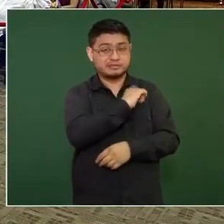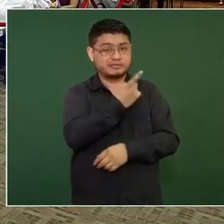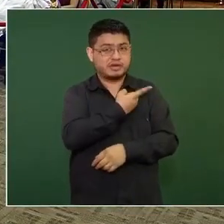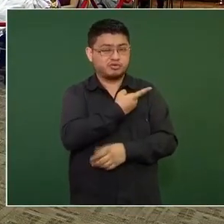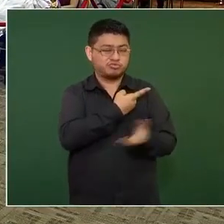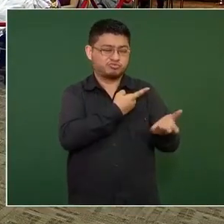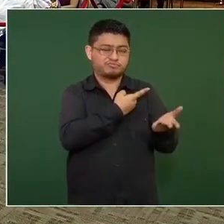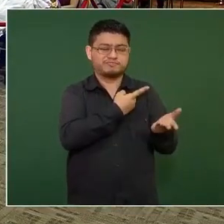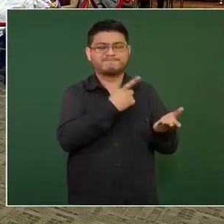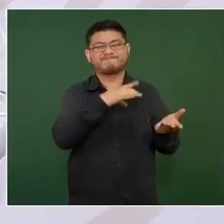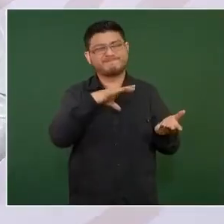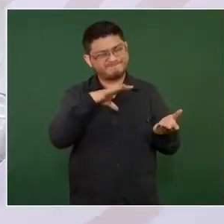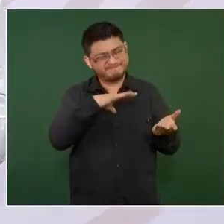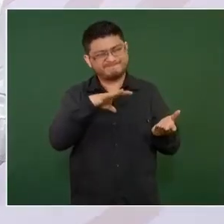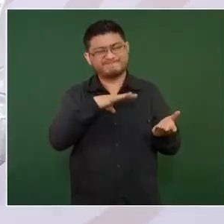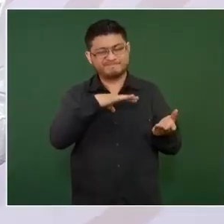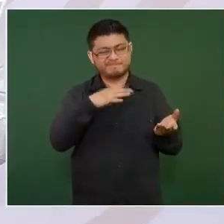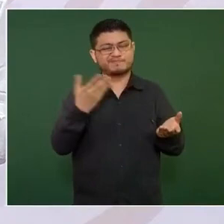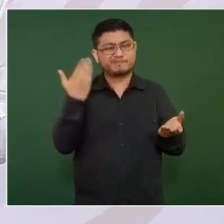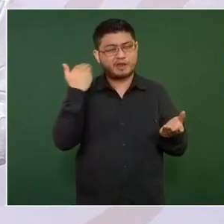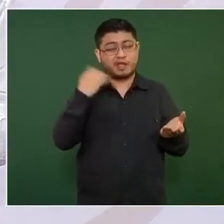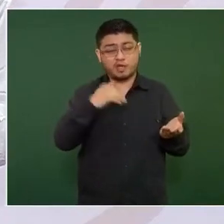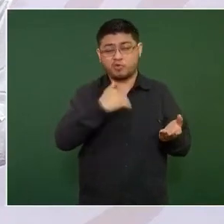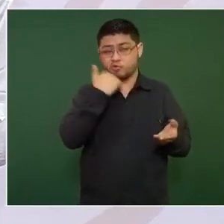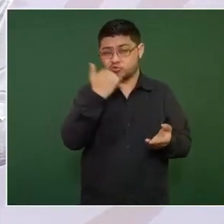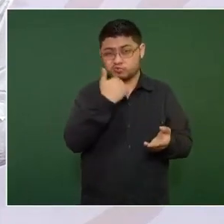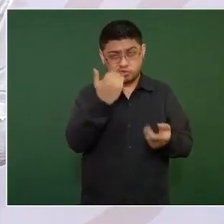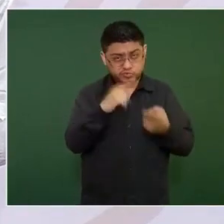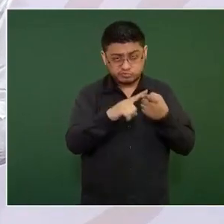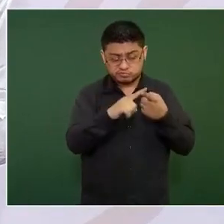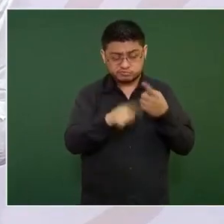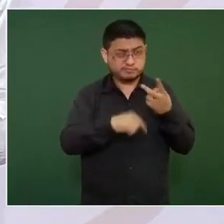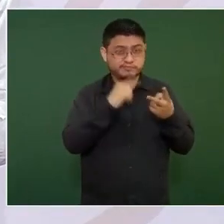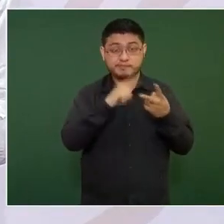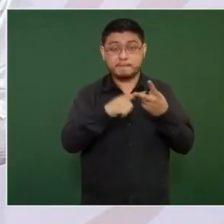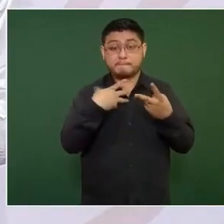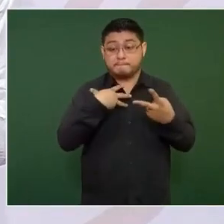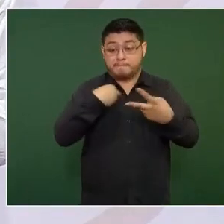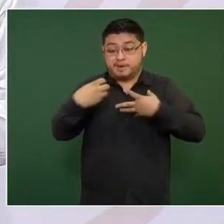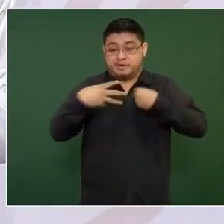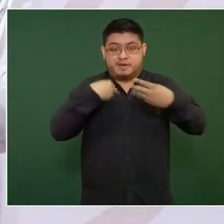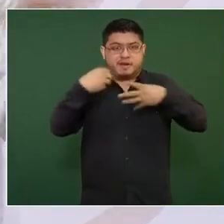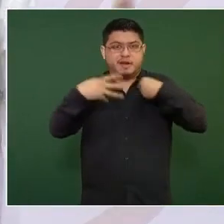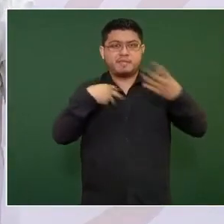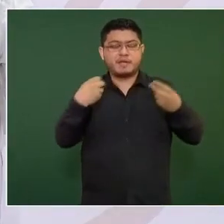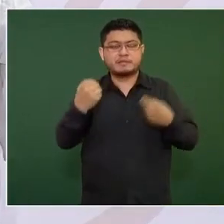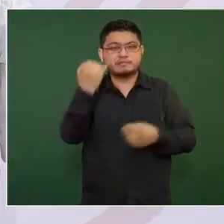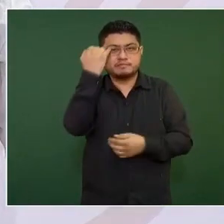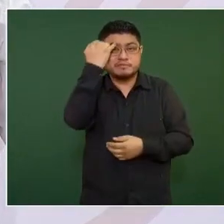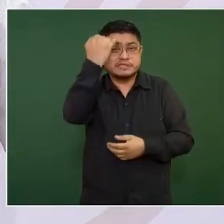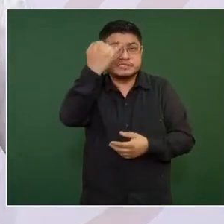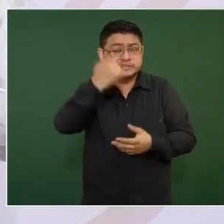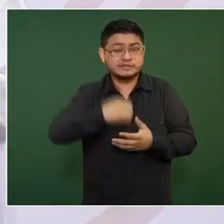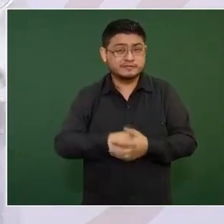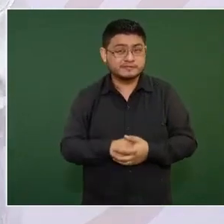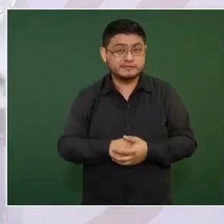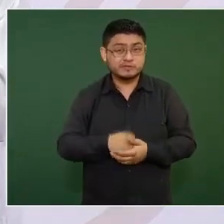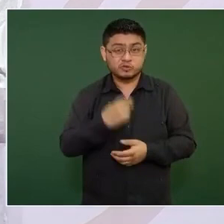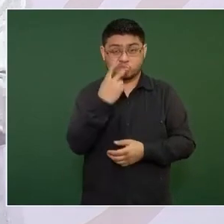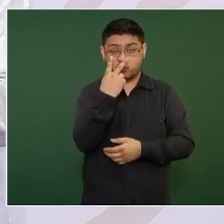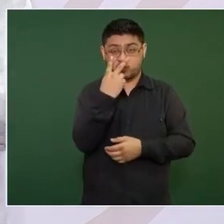por la corrupción y también por la pandemia. Imagínense, 2 años